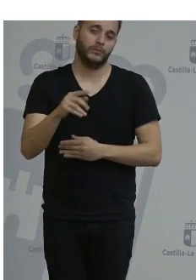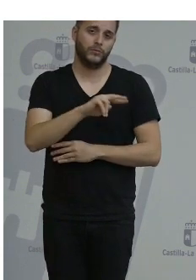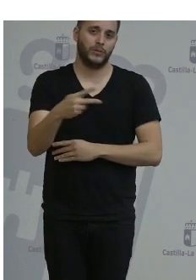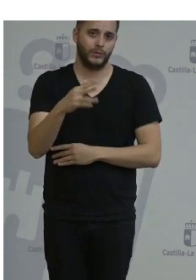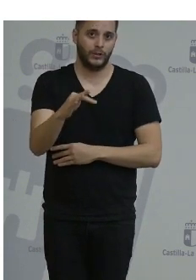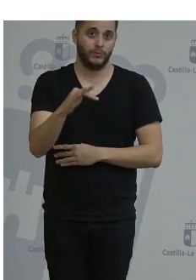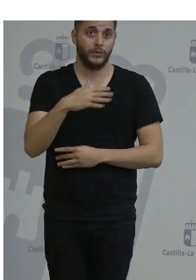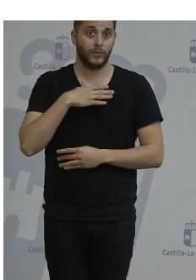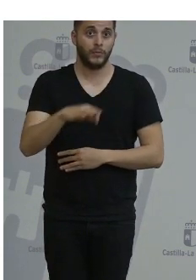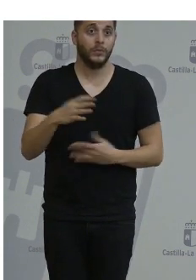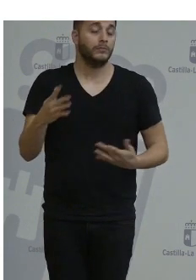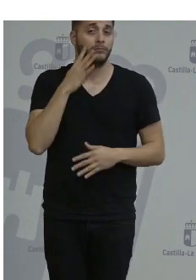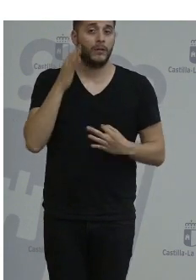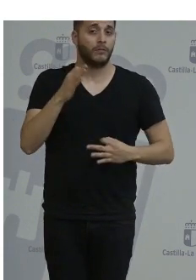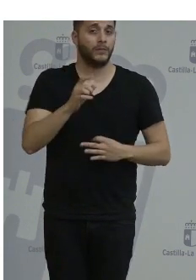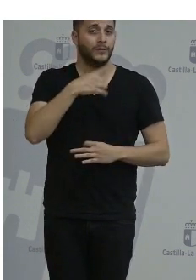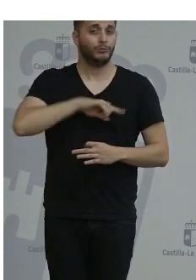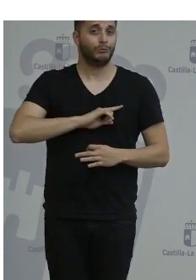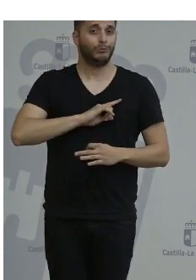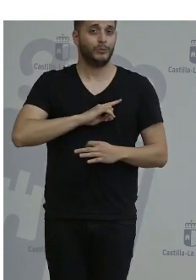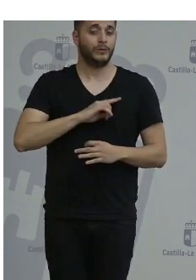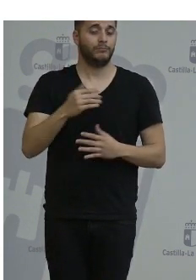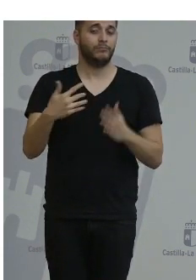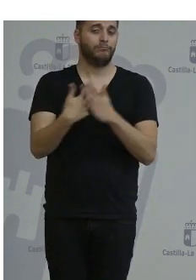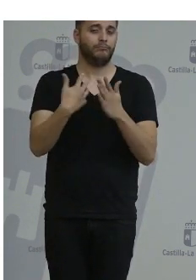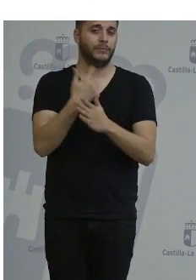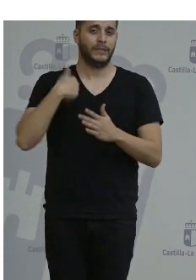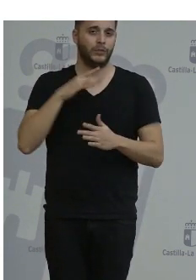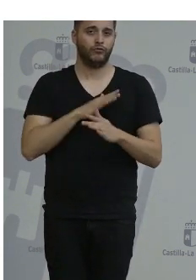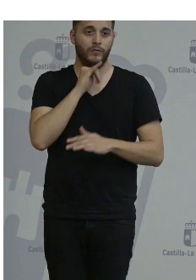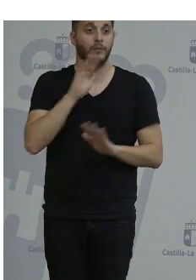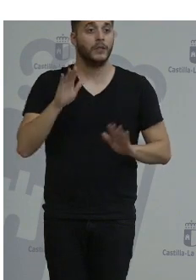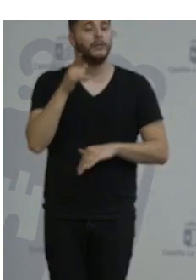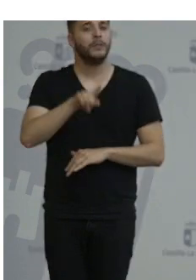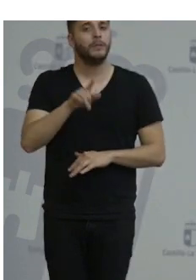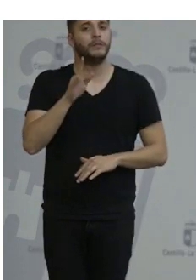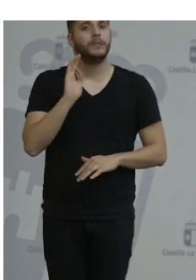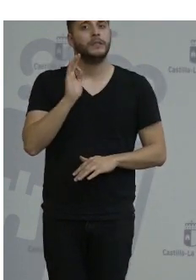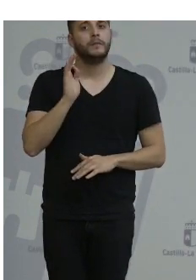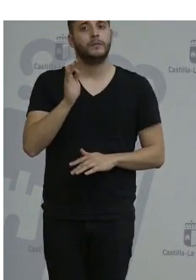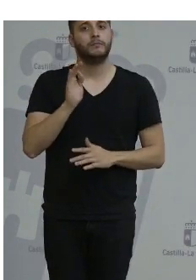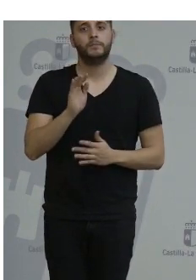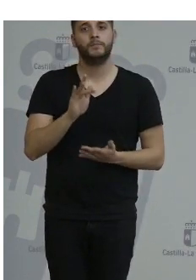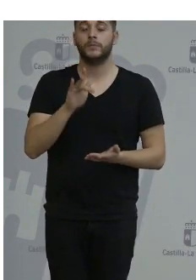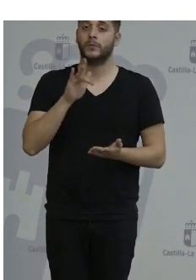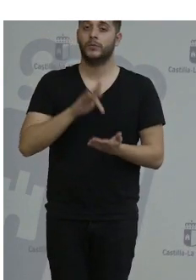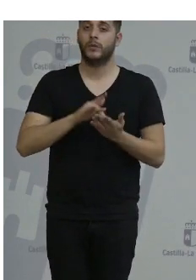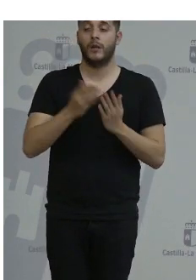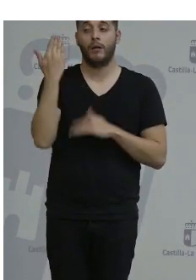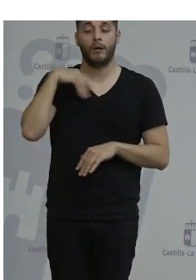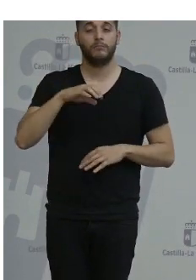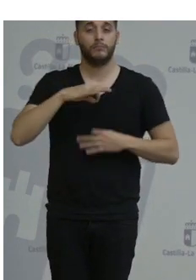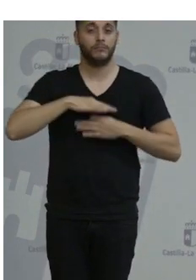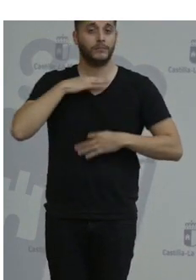pues realmente yo creo que con esa tarea ya es suficiente. Pero también nos tengo que decir que, según le estaba oyendo a Luis